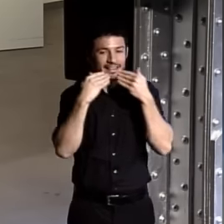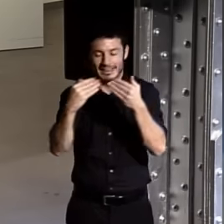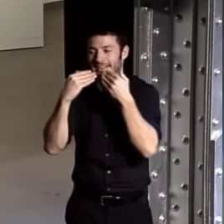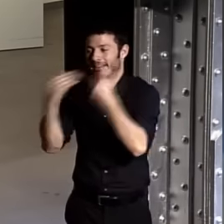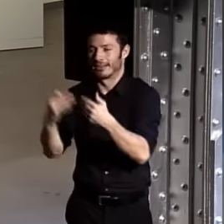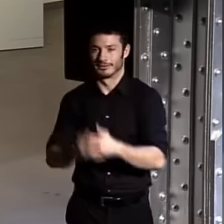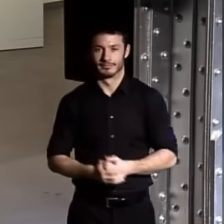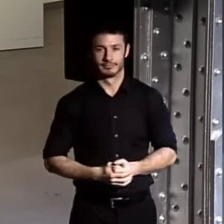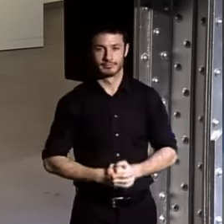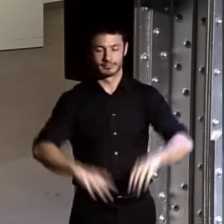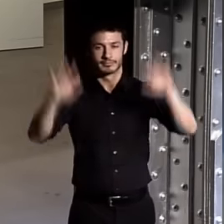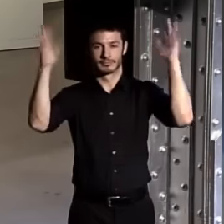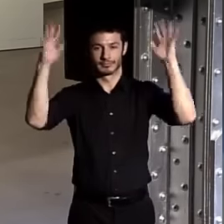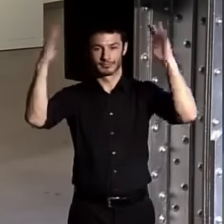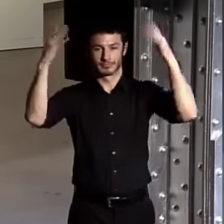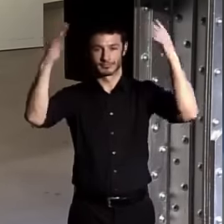ya